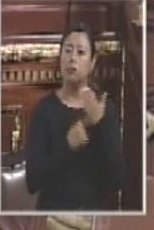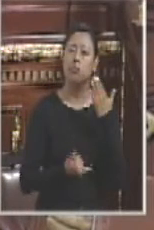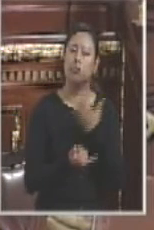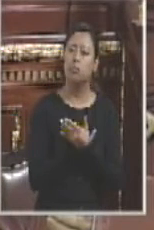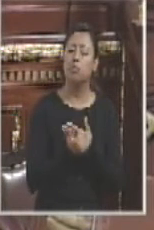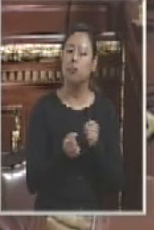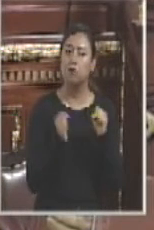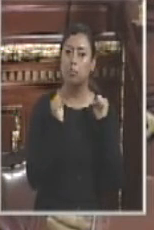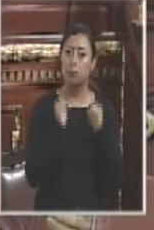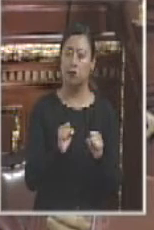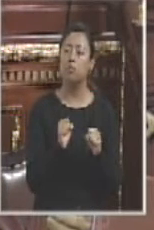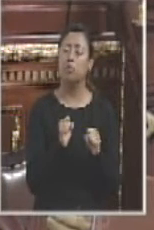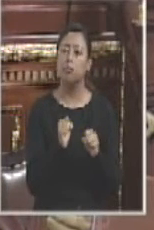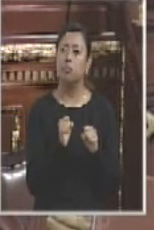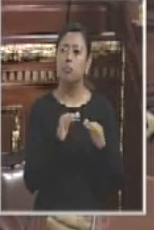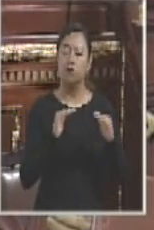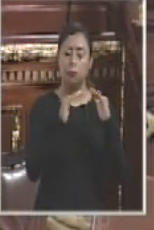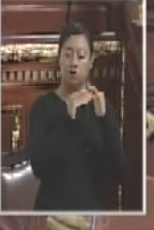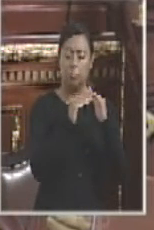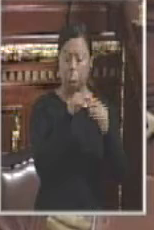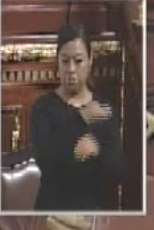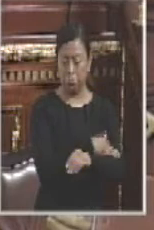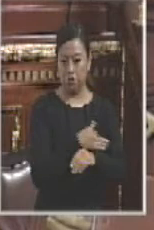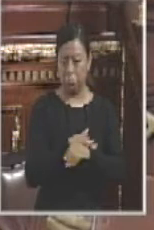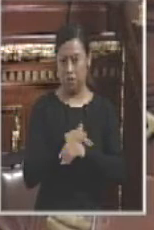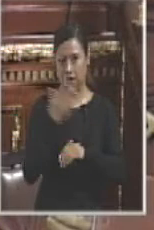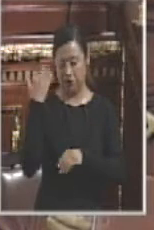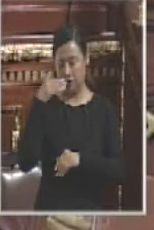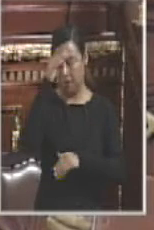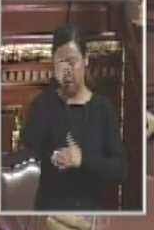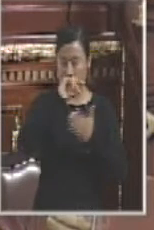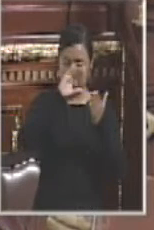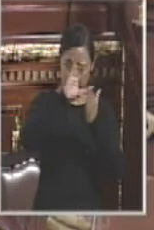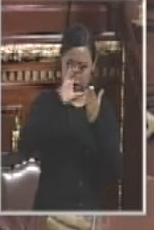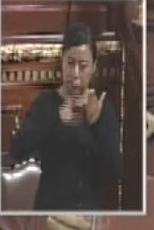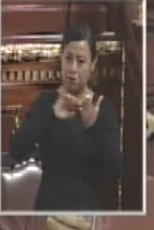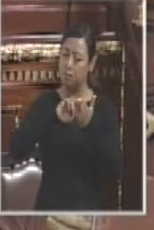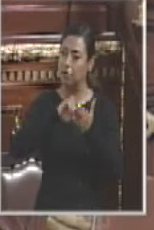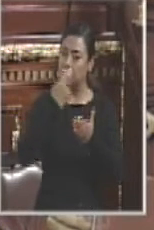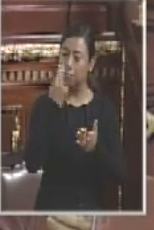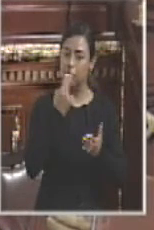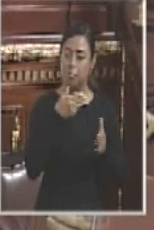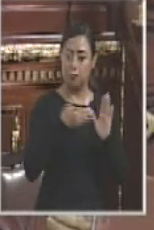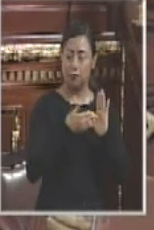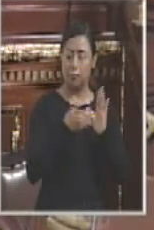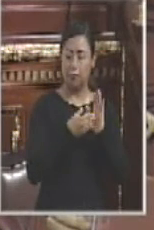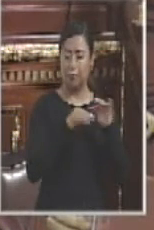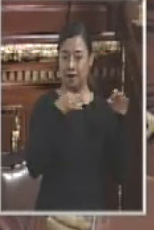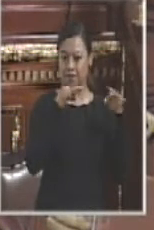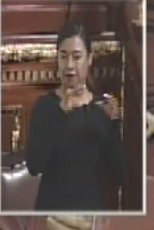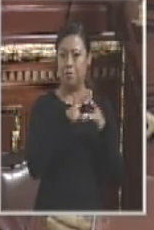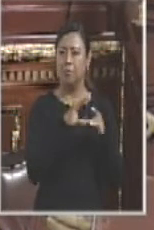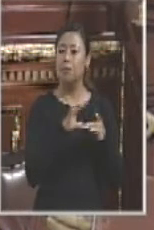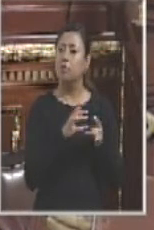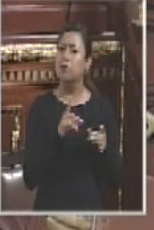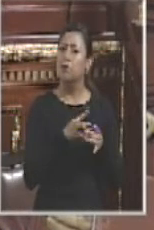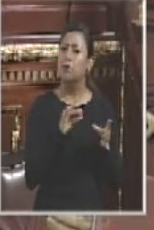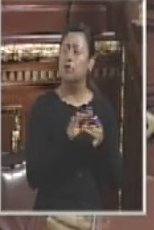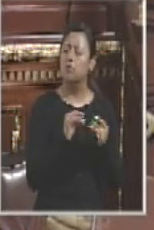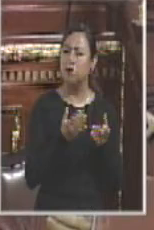garantizar las viviendas a las familias que firmaron los convenios que se mencionan en el presente documento y cuál ha